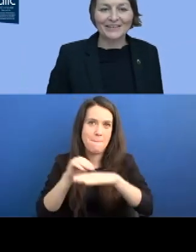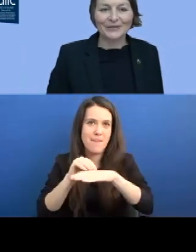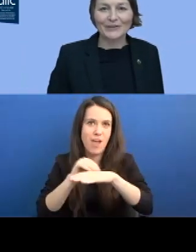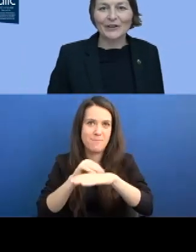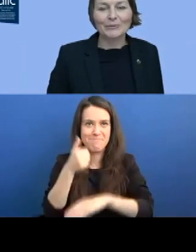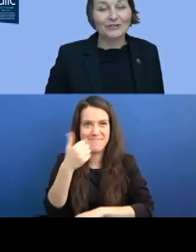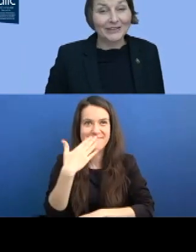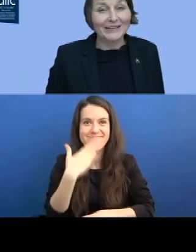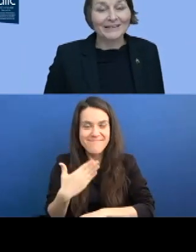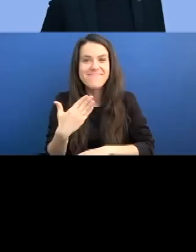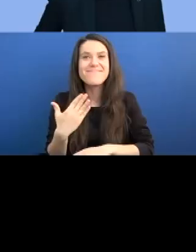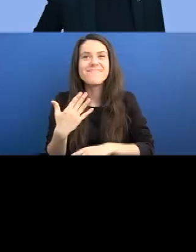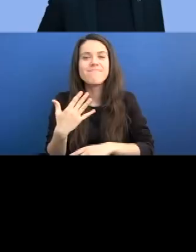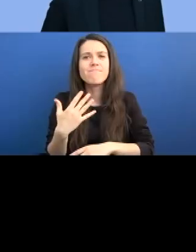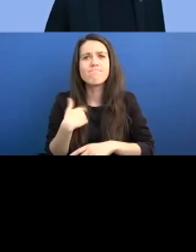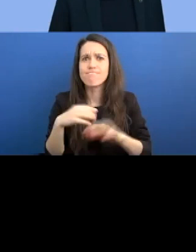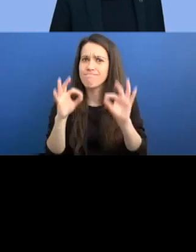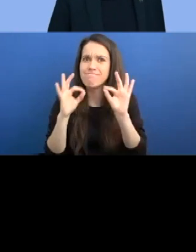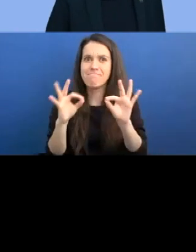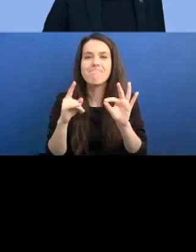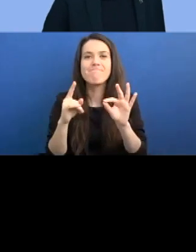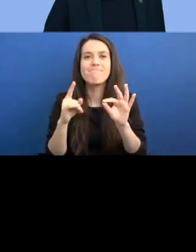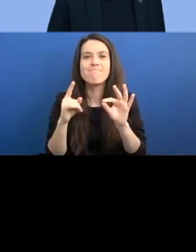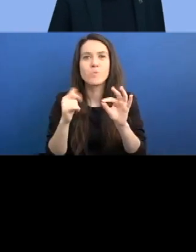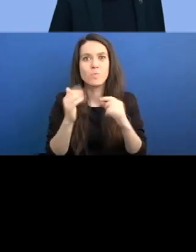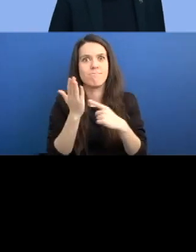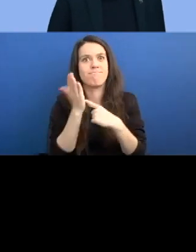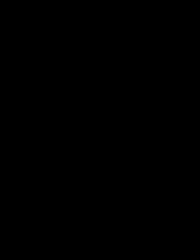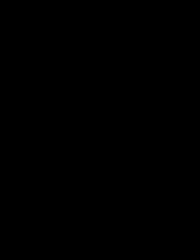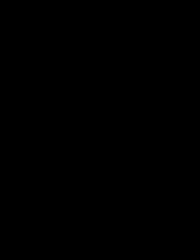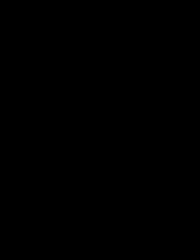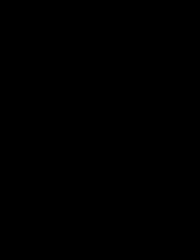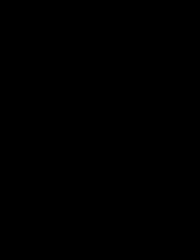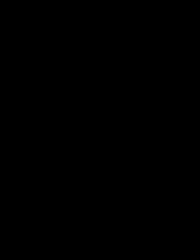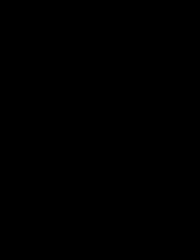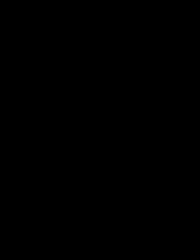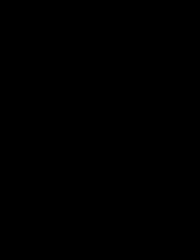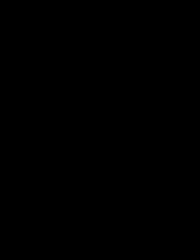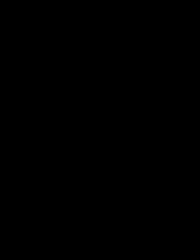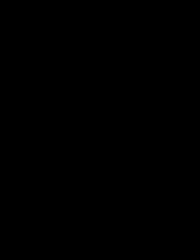Miriam. Fue maravilloso y me parece que también es muy necesario